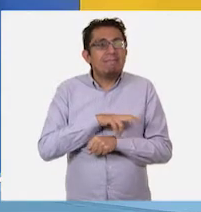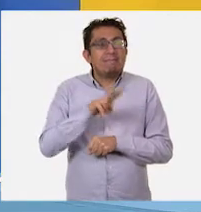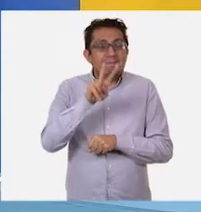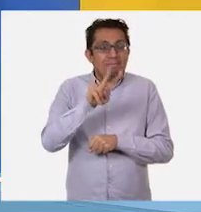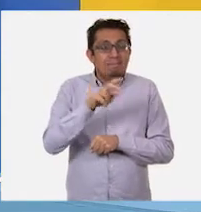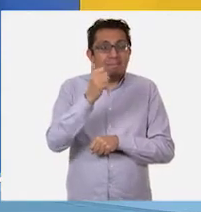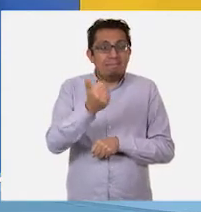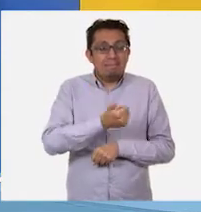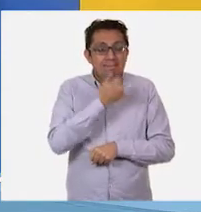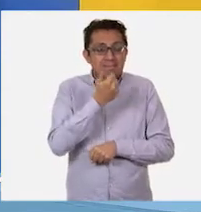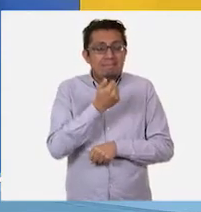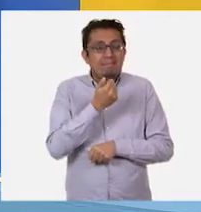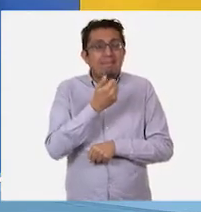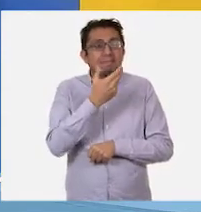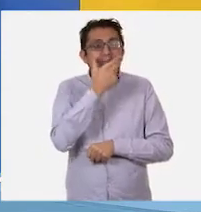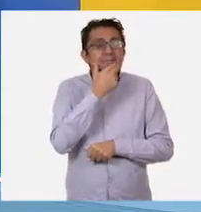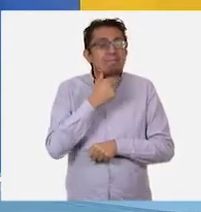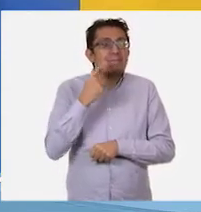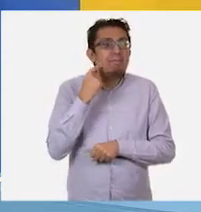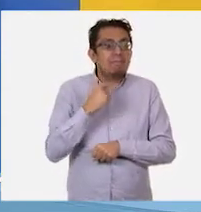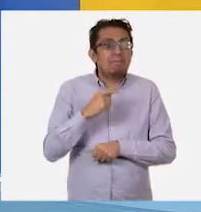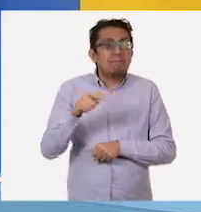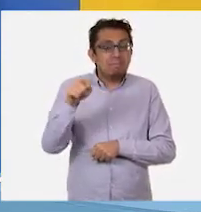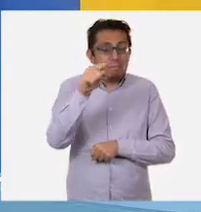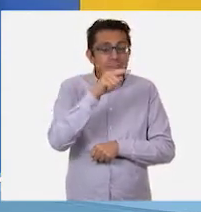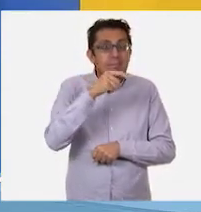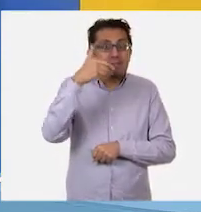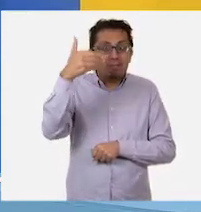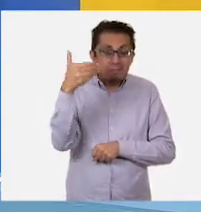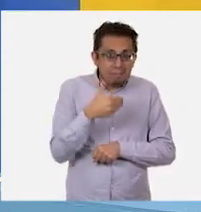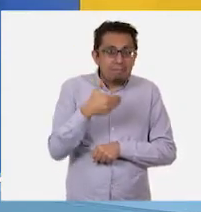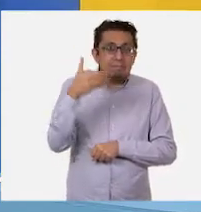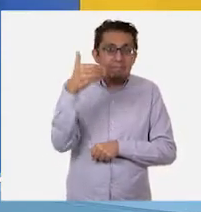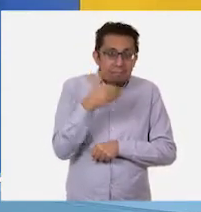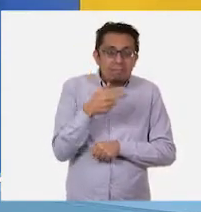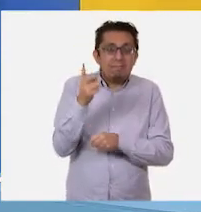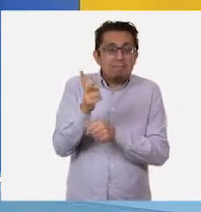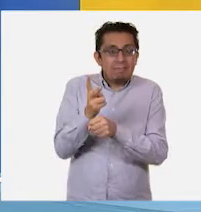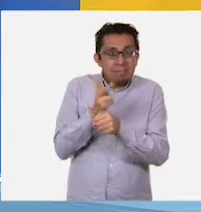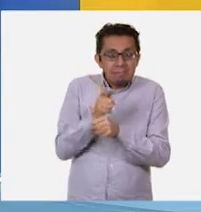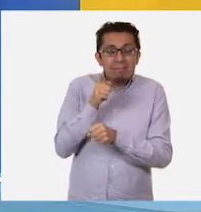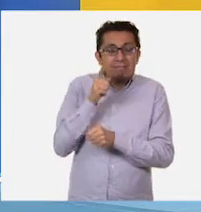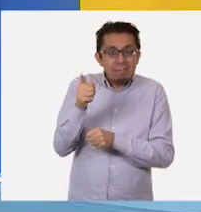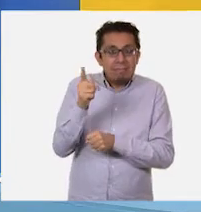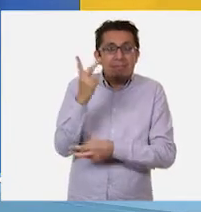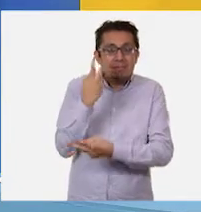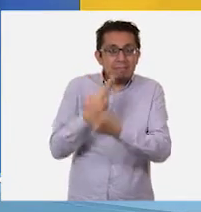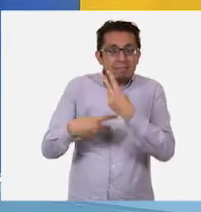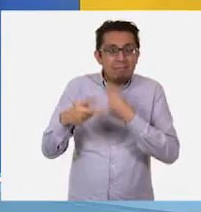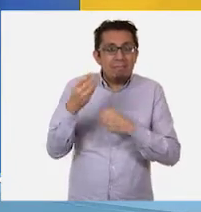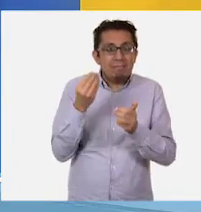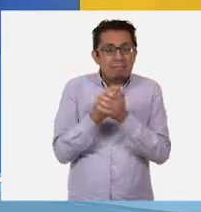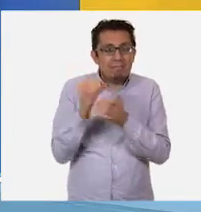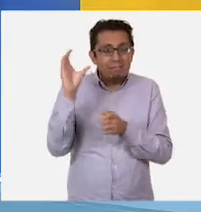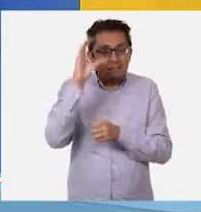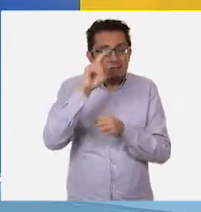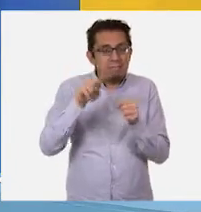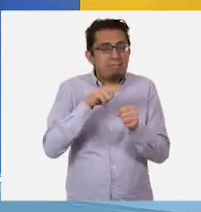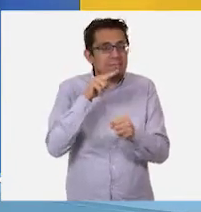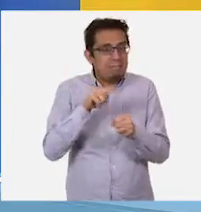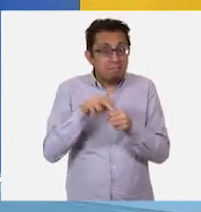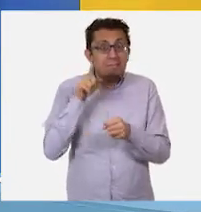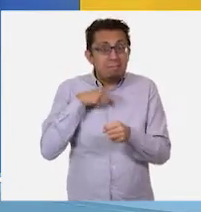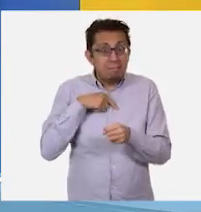alumnas desde casita me han pedido constantemente que lo invite a las clases de Ciencias Naturales y pues finalmente lo hice y él